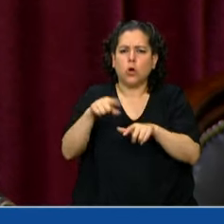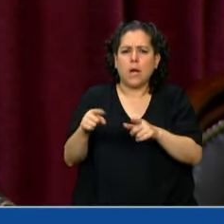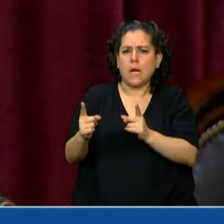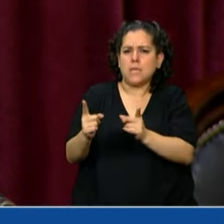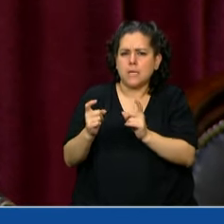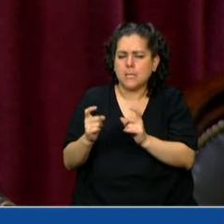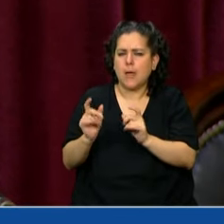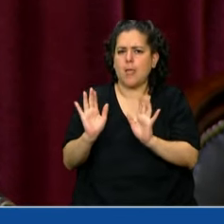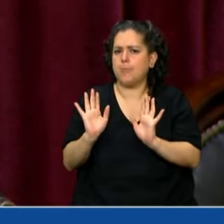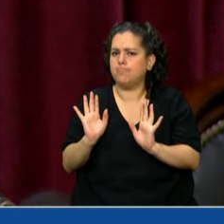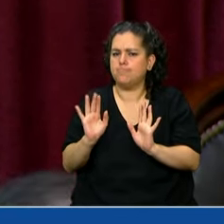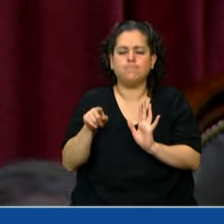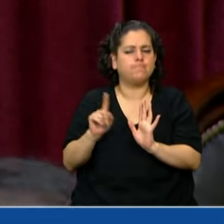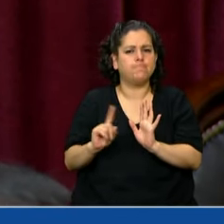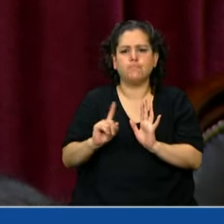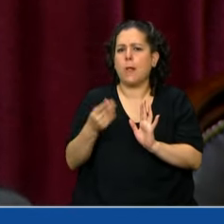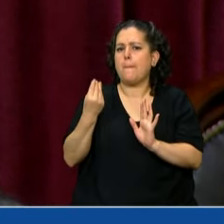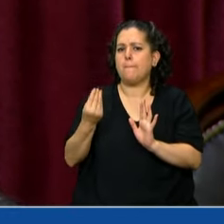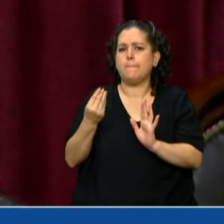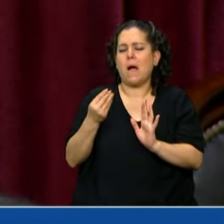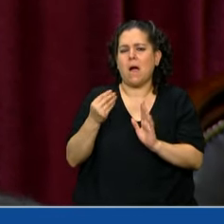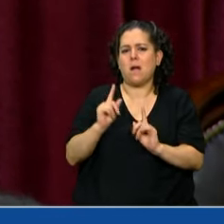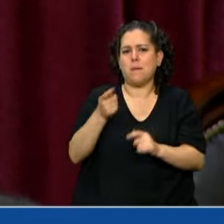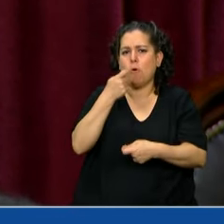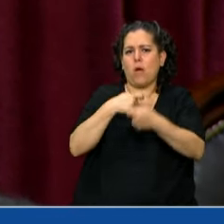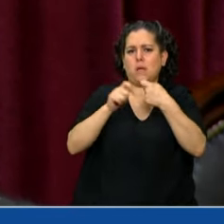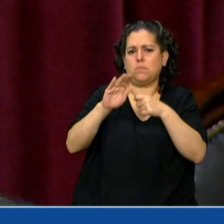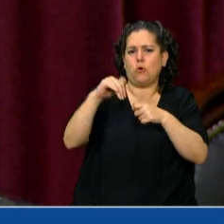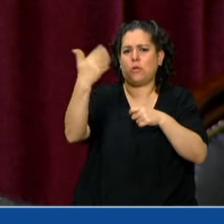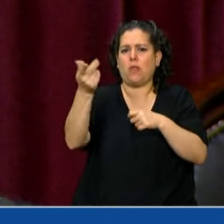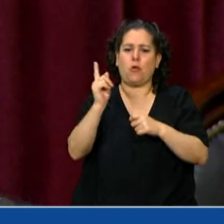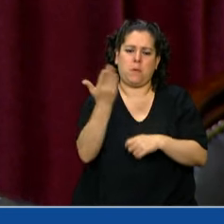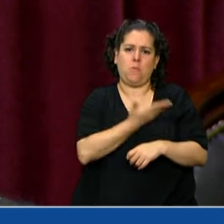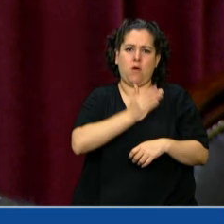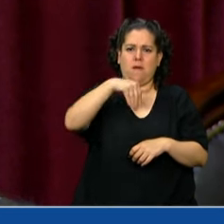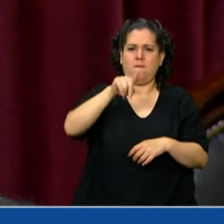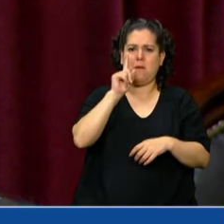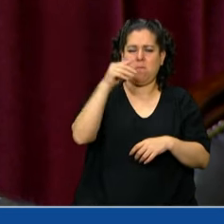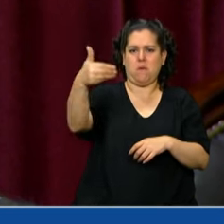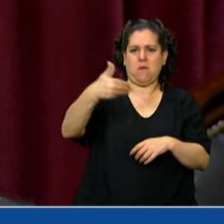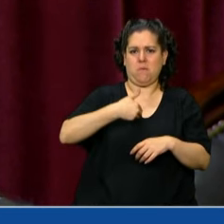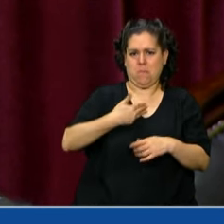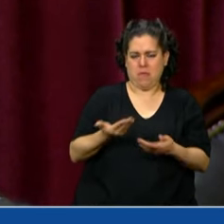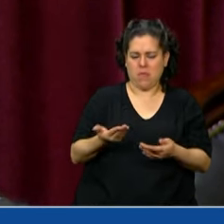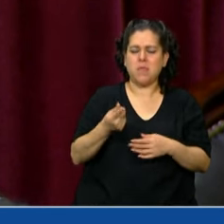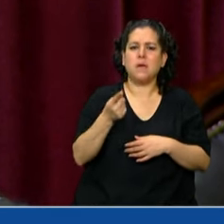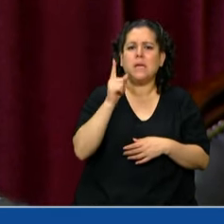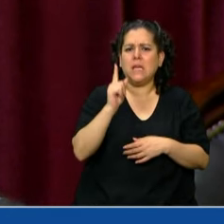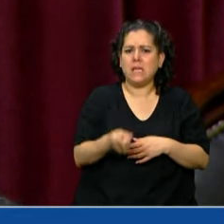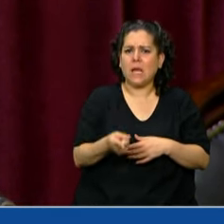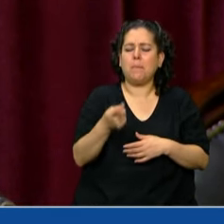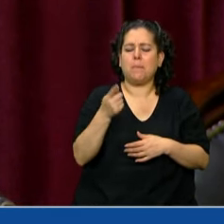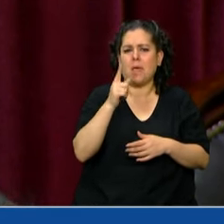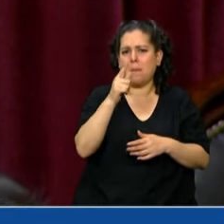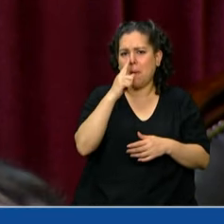en función del mandato exportador que impone el fondo monetario internacional y el saqueo de las